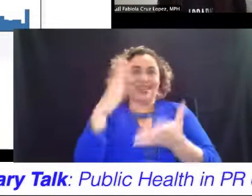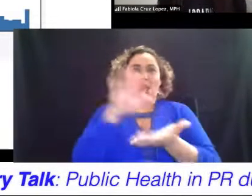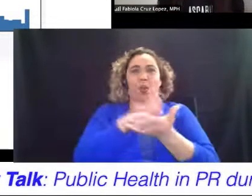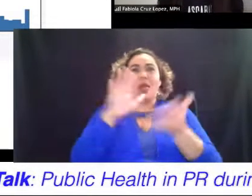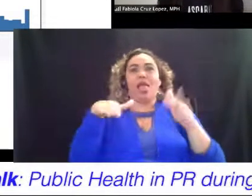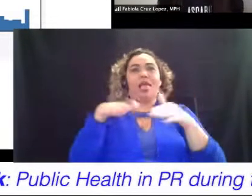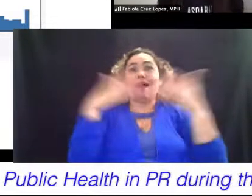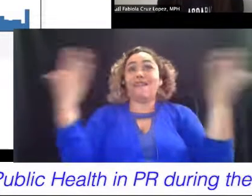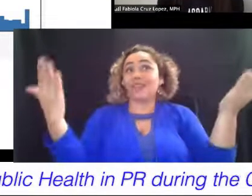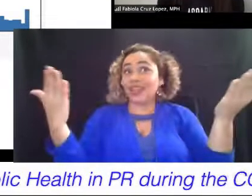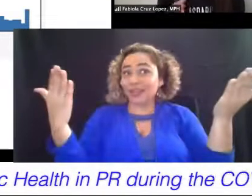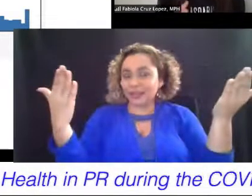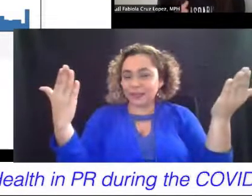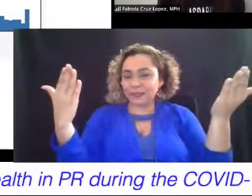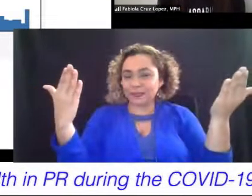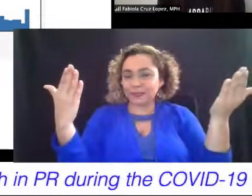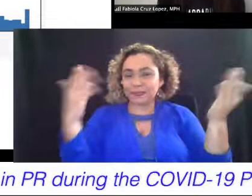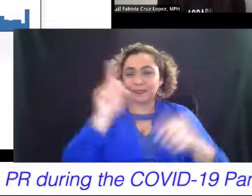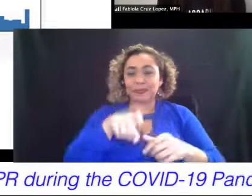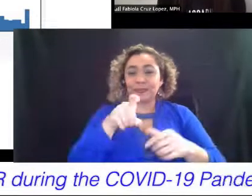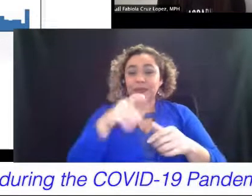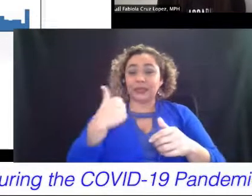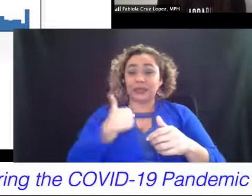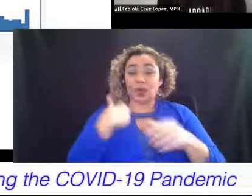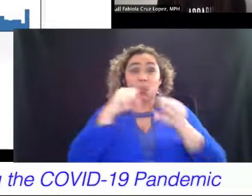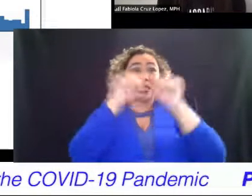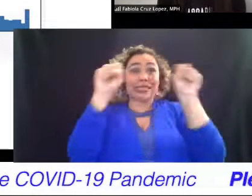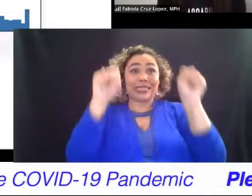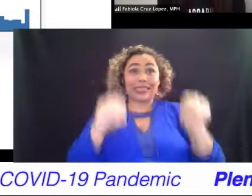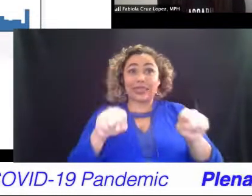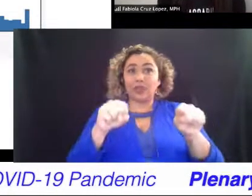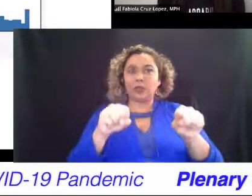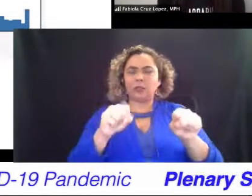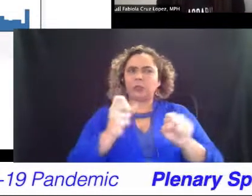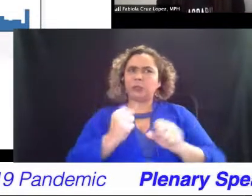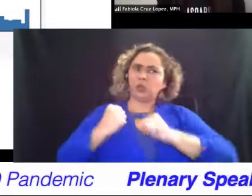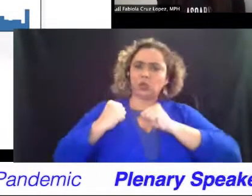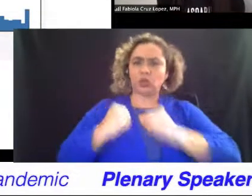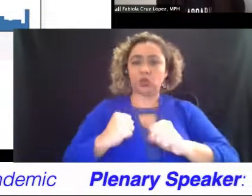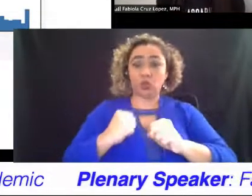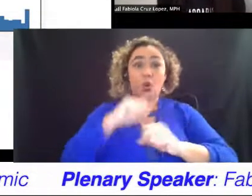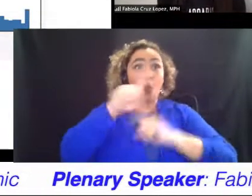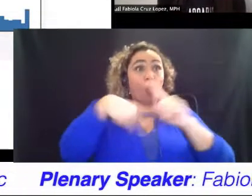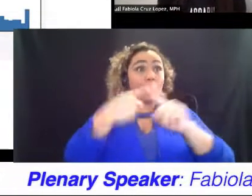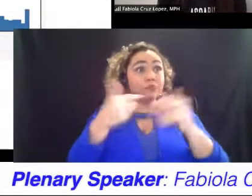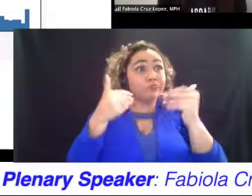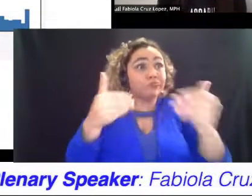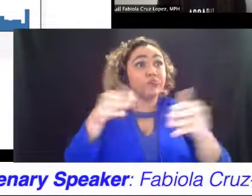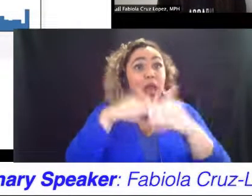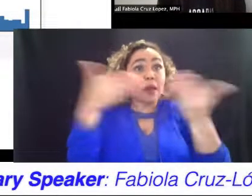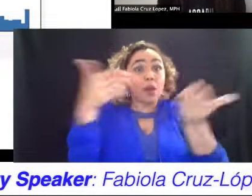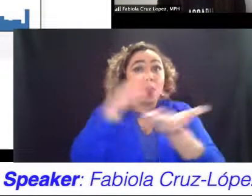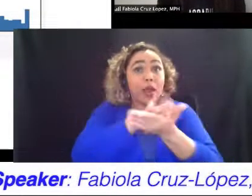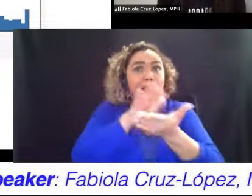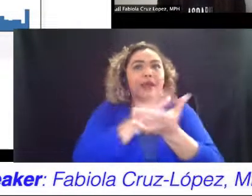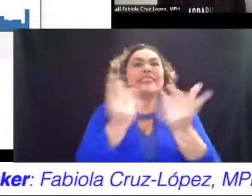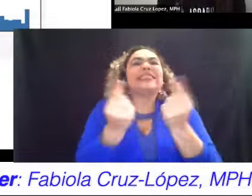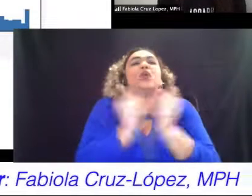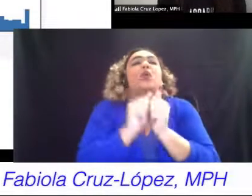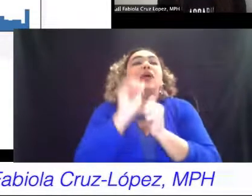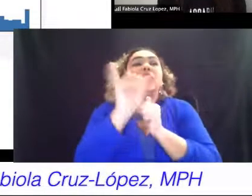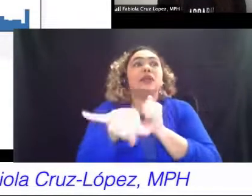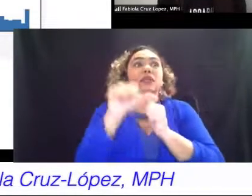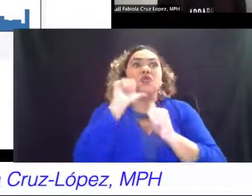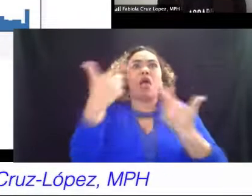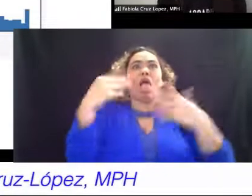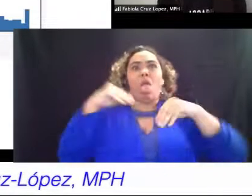están abiertas, así que necesitamos tener un sistema bastante fuerte para cuando abramos entonces las escuelas, no se nos